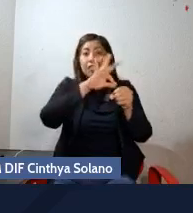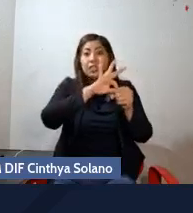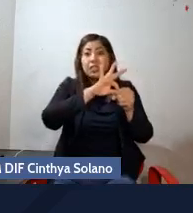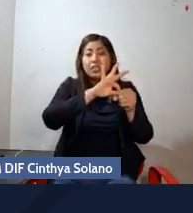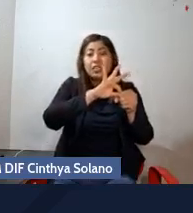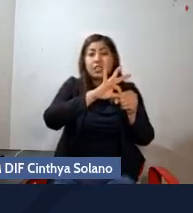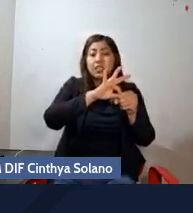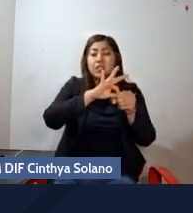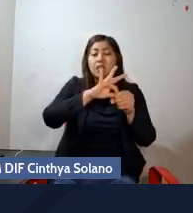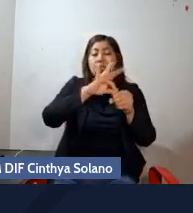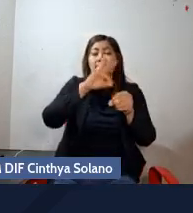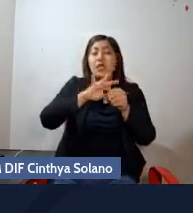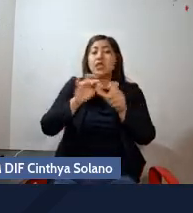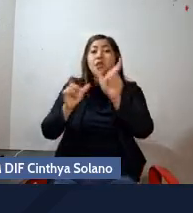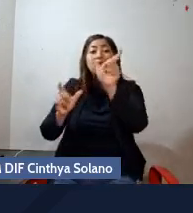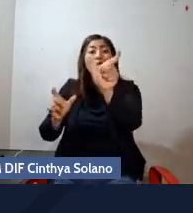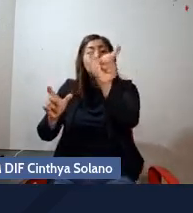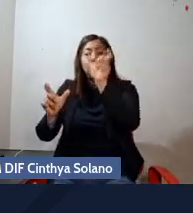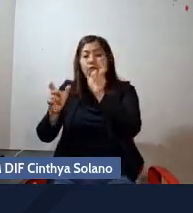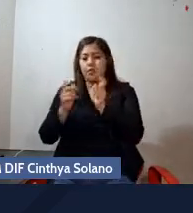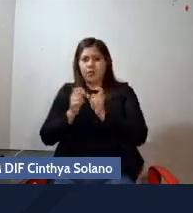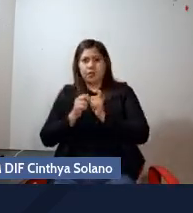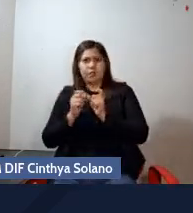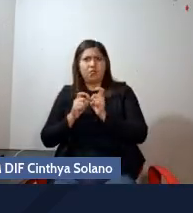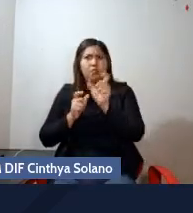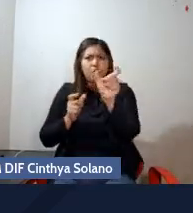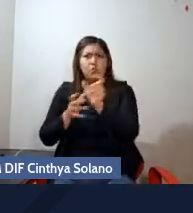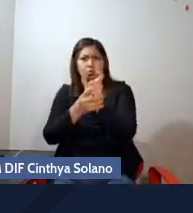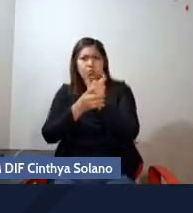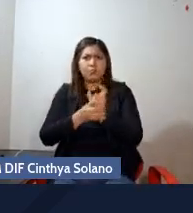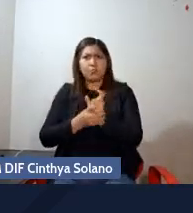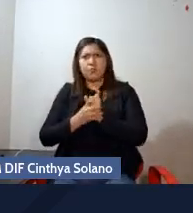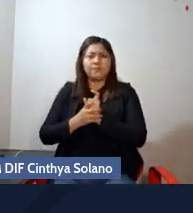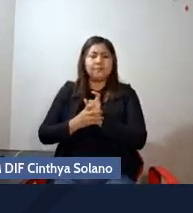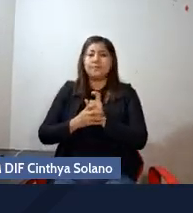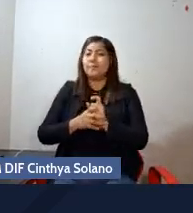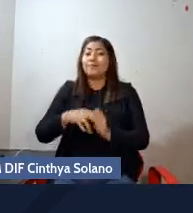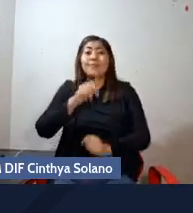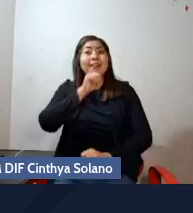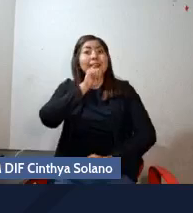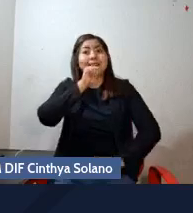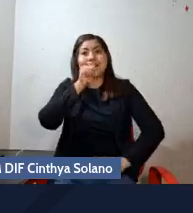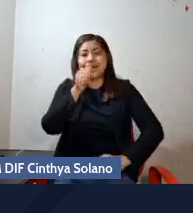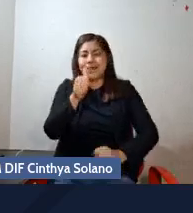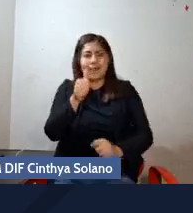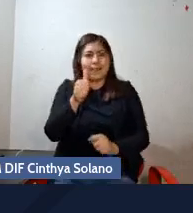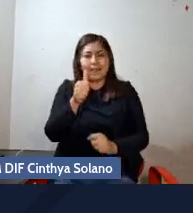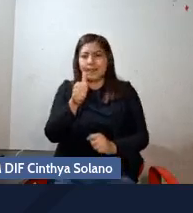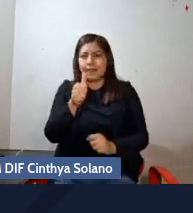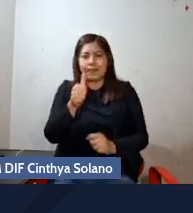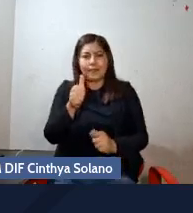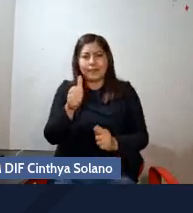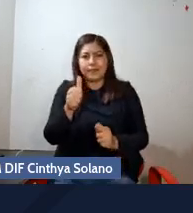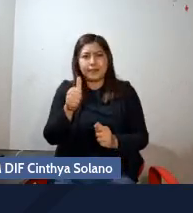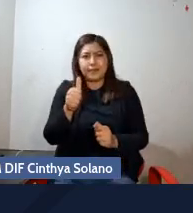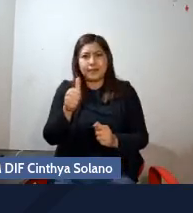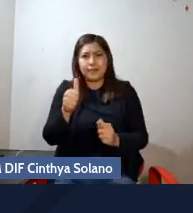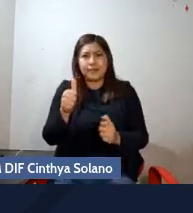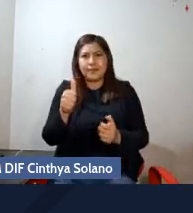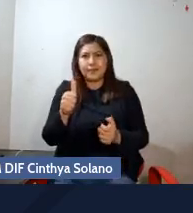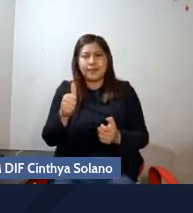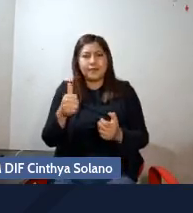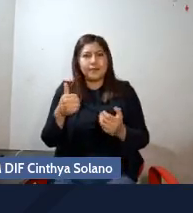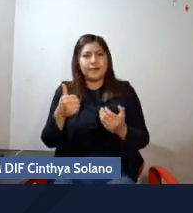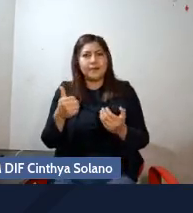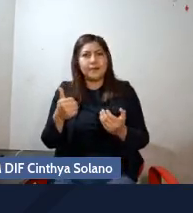sus credenciales para votar. Nadie, absolutamente nadie, por mucha confianza que le tengamos, debe de